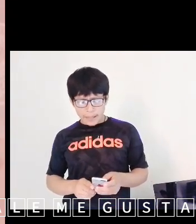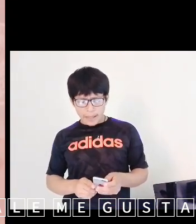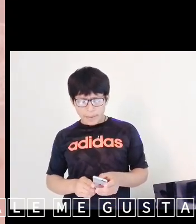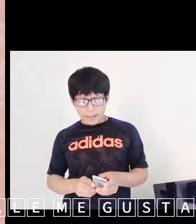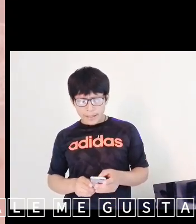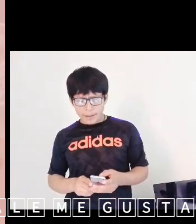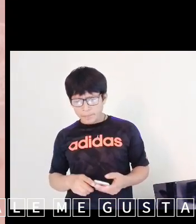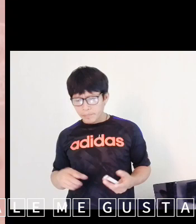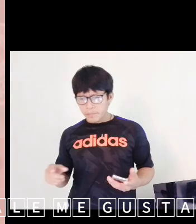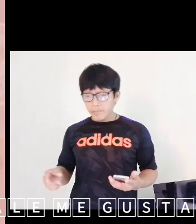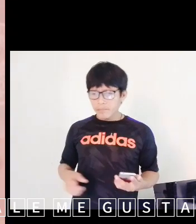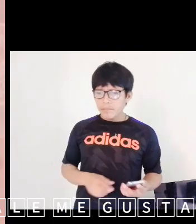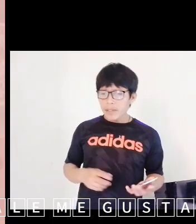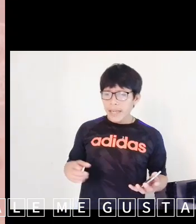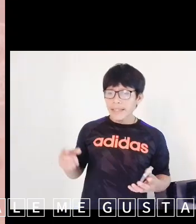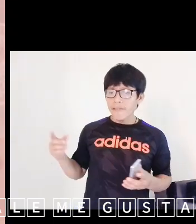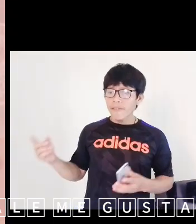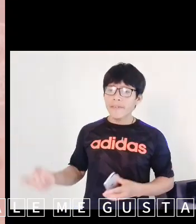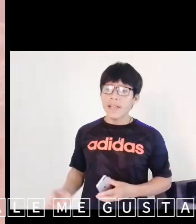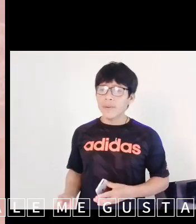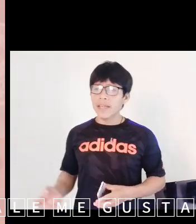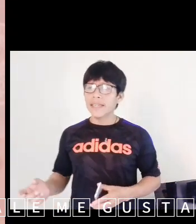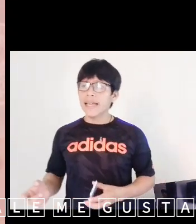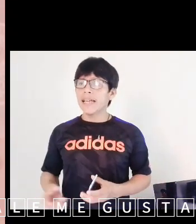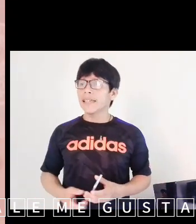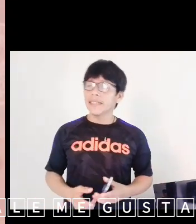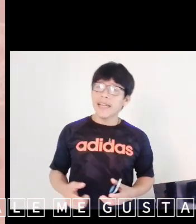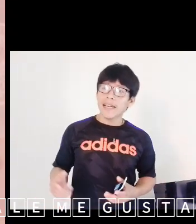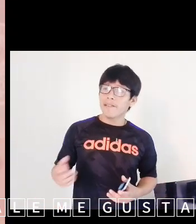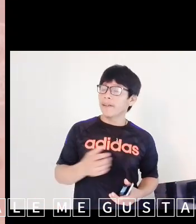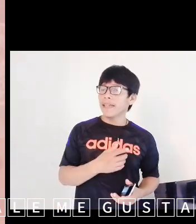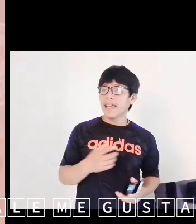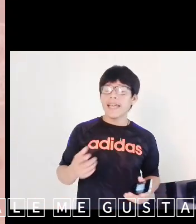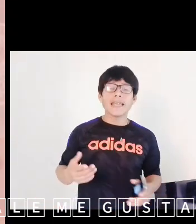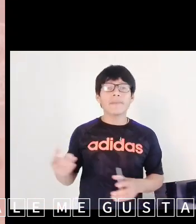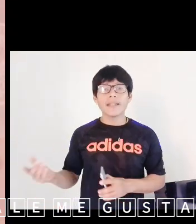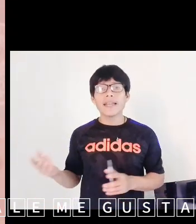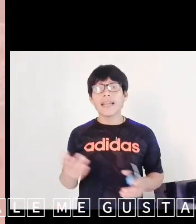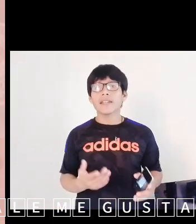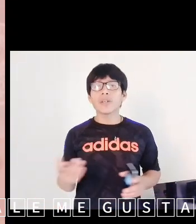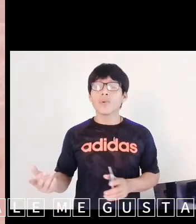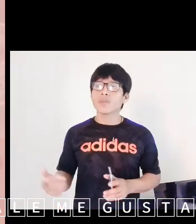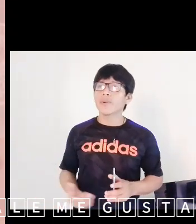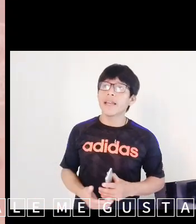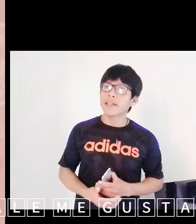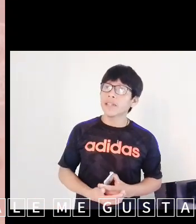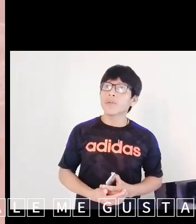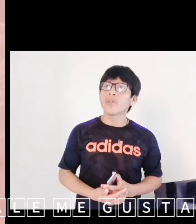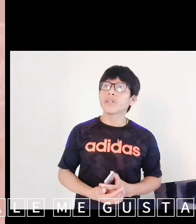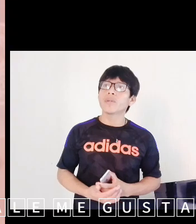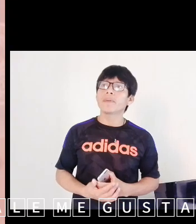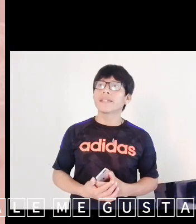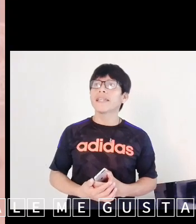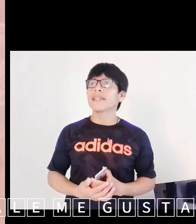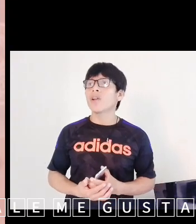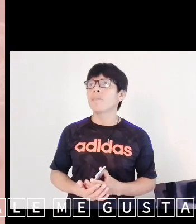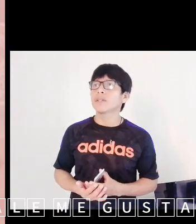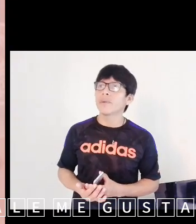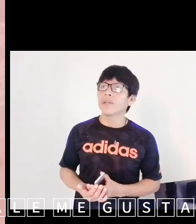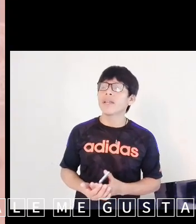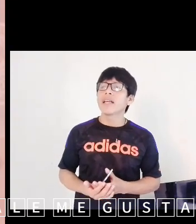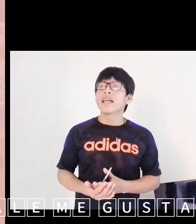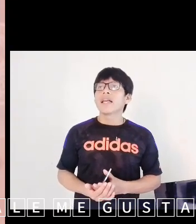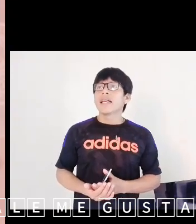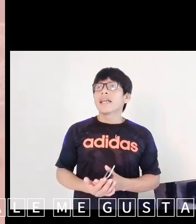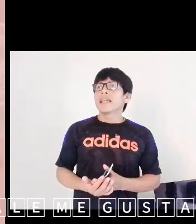ya prácticamente es en febrero que ya van a eliminar el artículo sobre el artículo. De hecho, el presidente